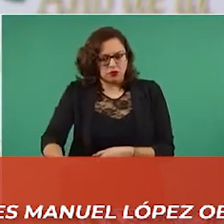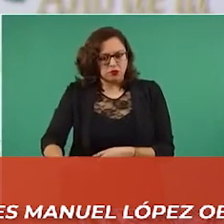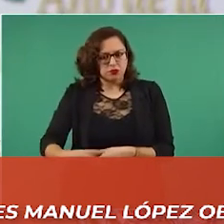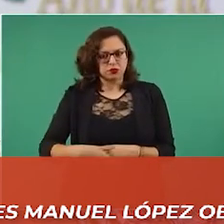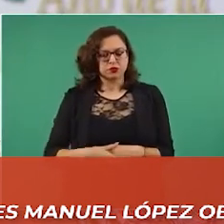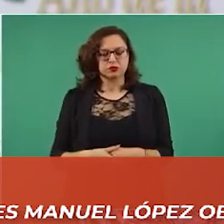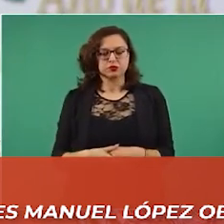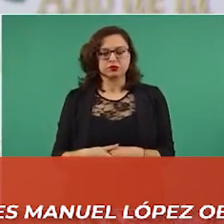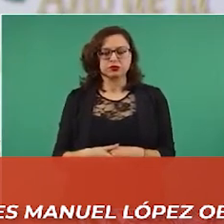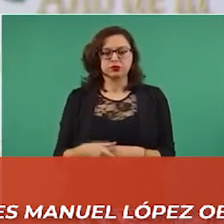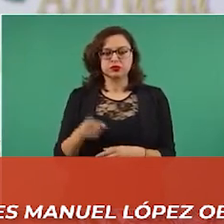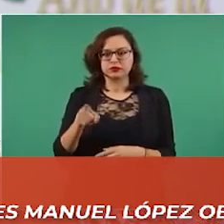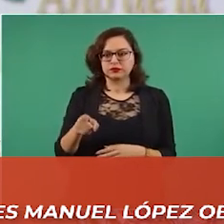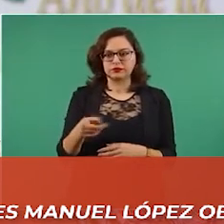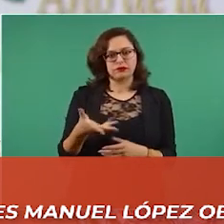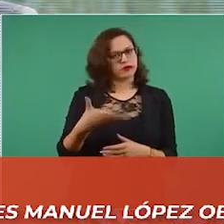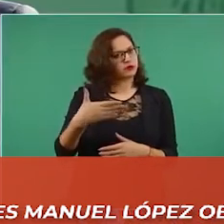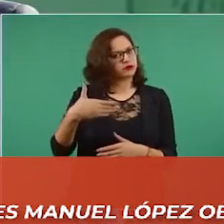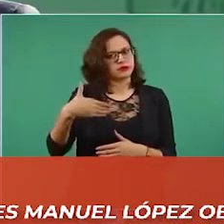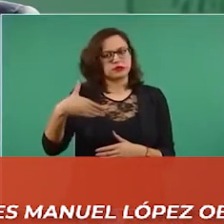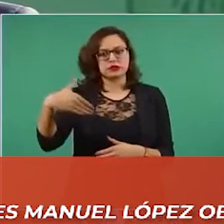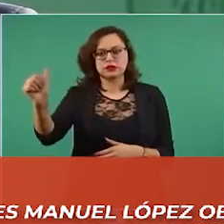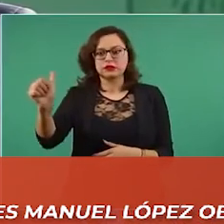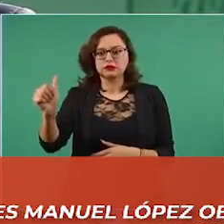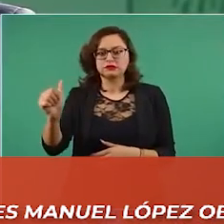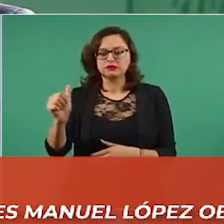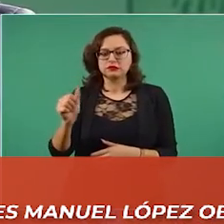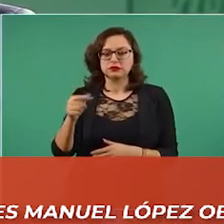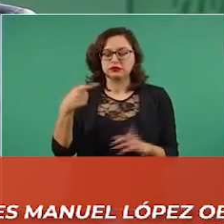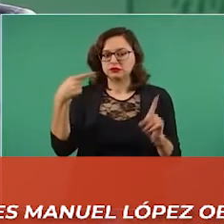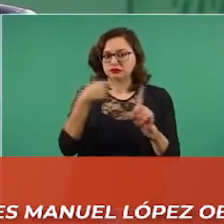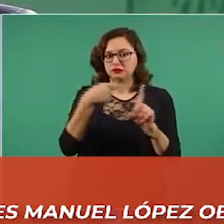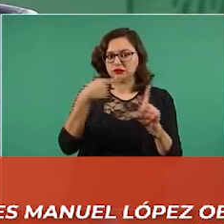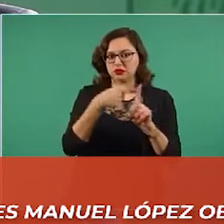Y ya se van, pero él se enoja